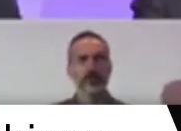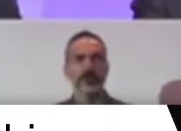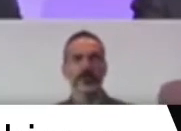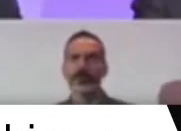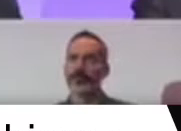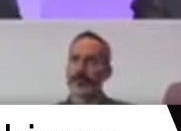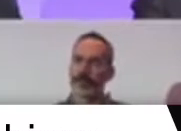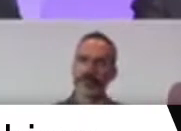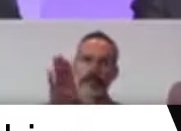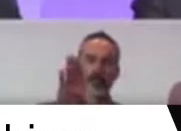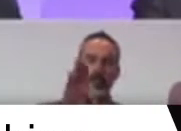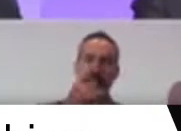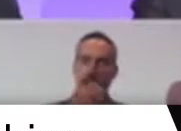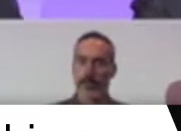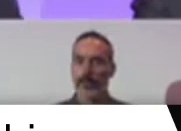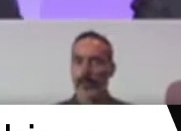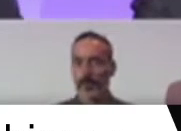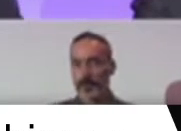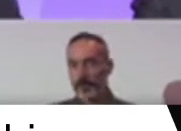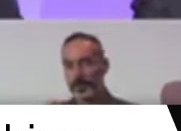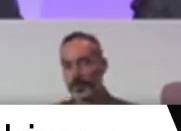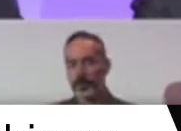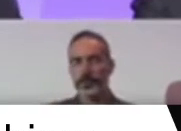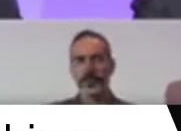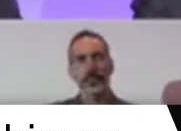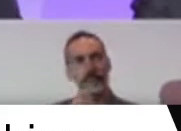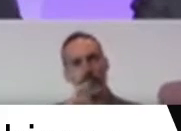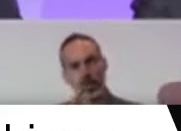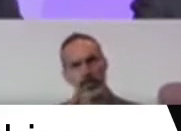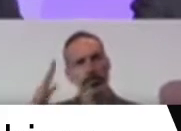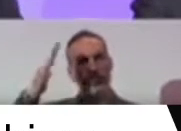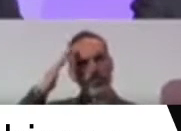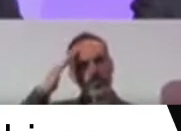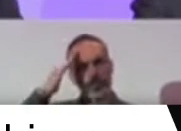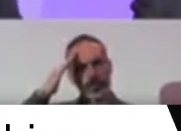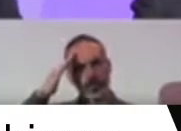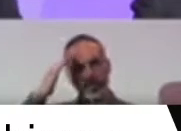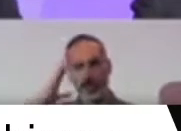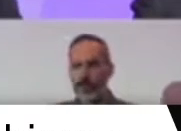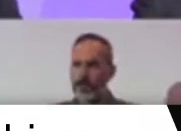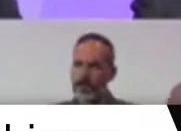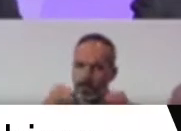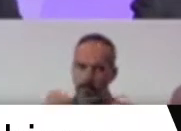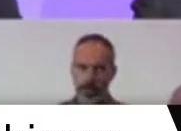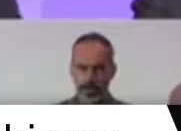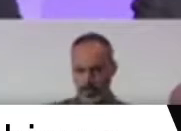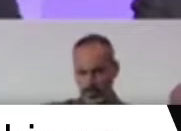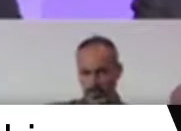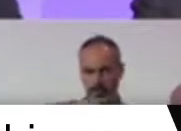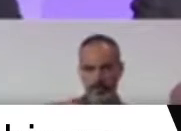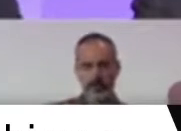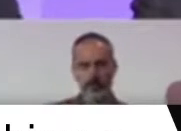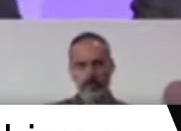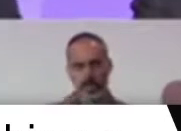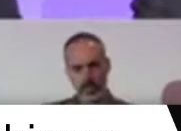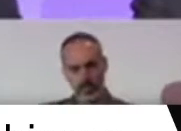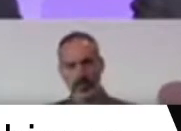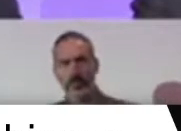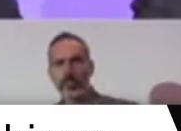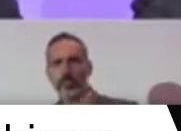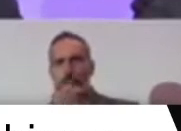más fuertes, más unidos y mejor preparados para lo que venga. Y podemos afirmar que en